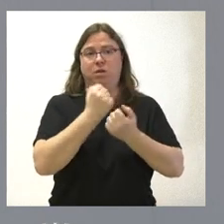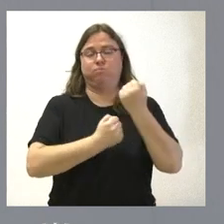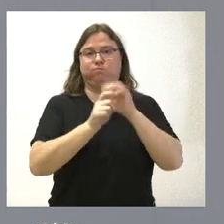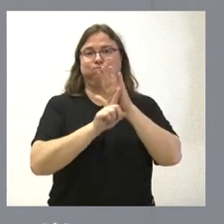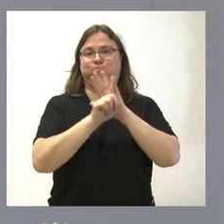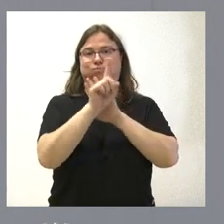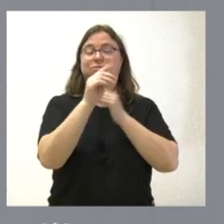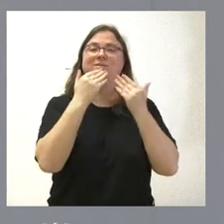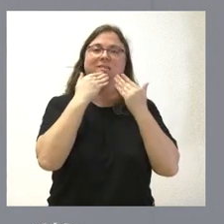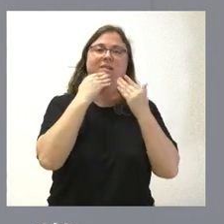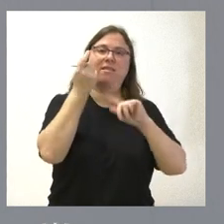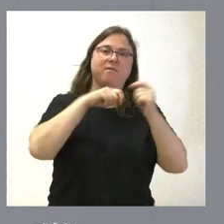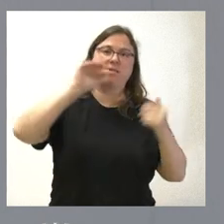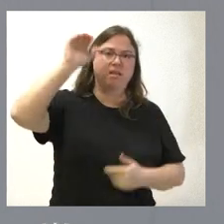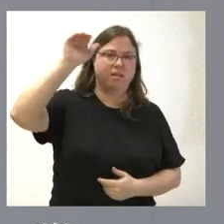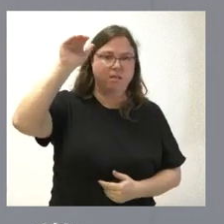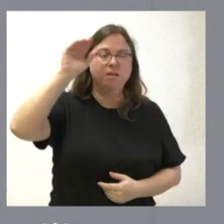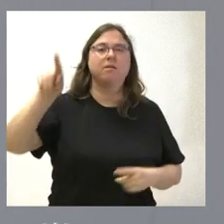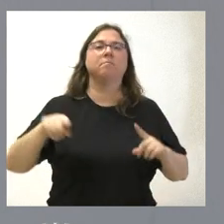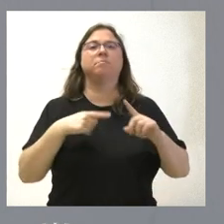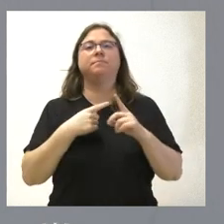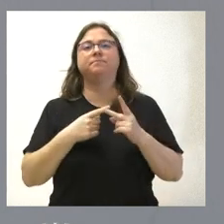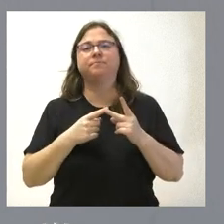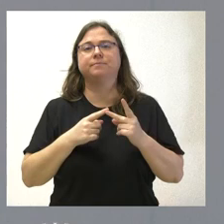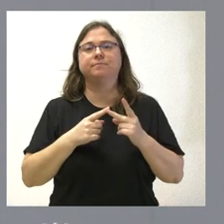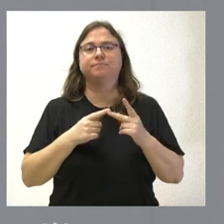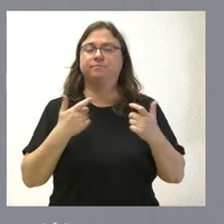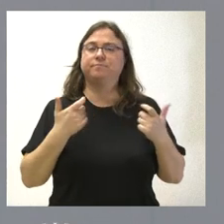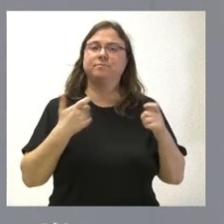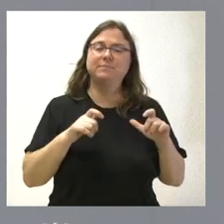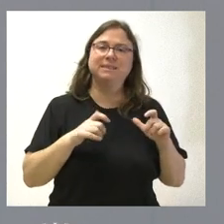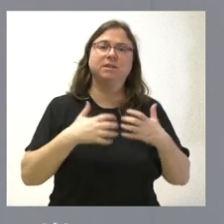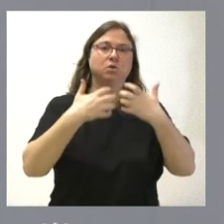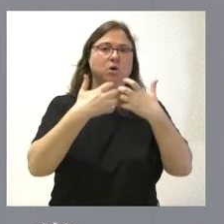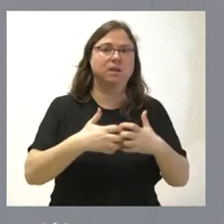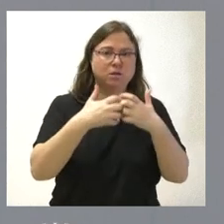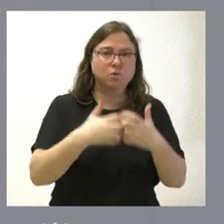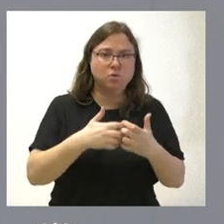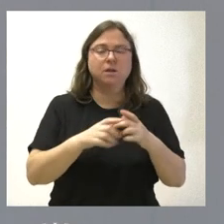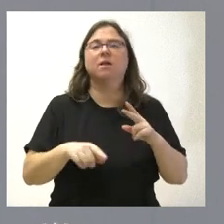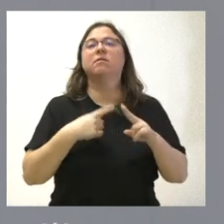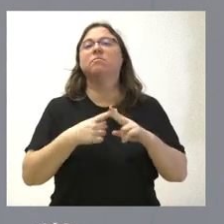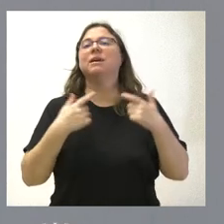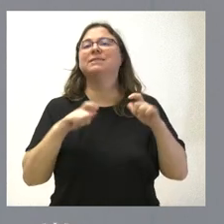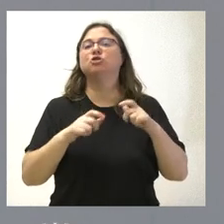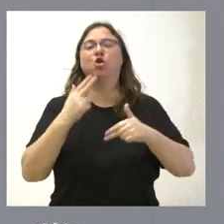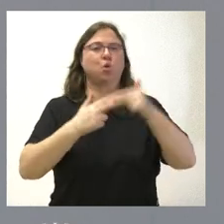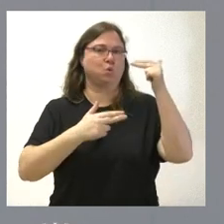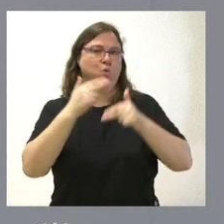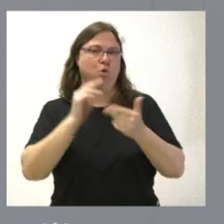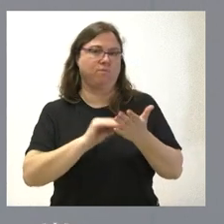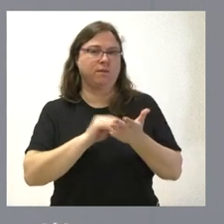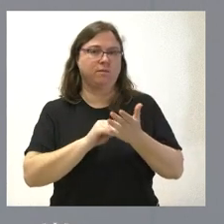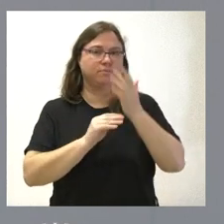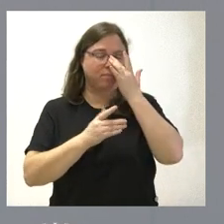las exportaciones en el sector industrial y en gran parte en el sector de la construcción